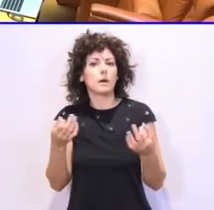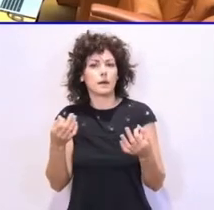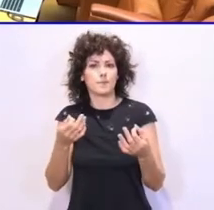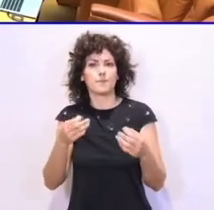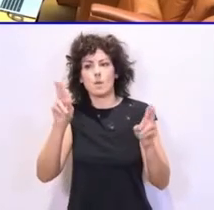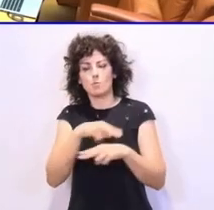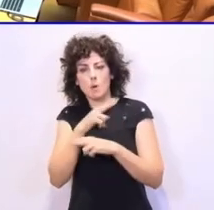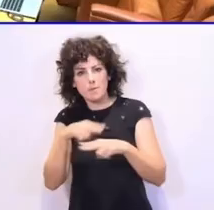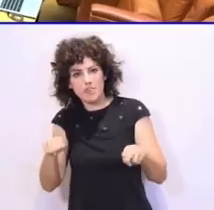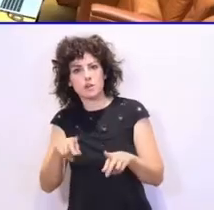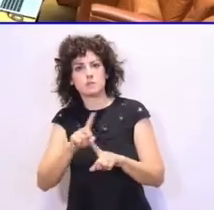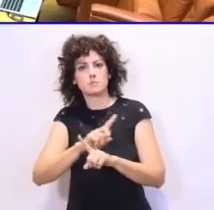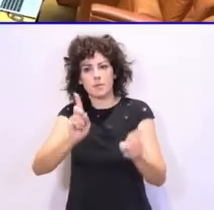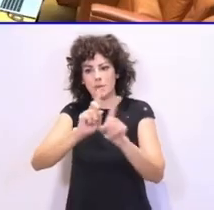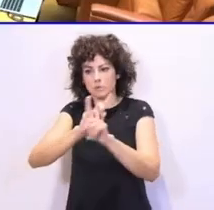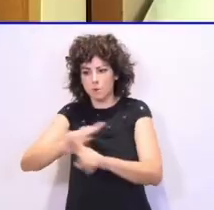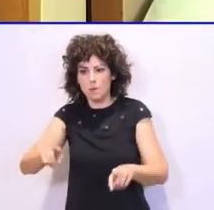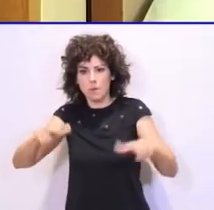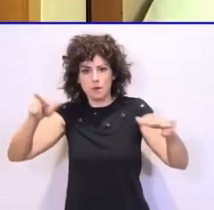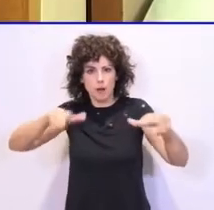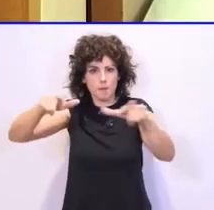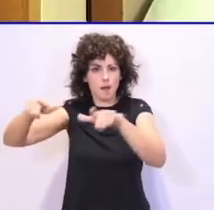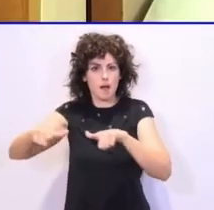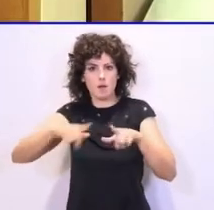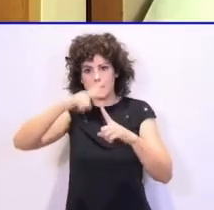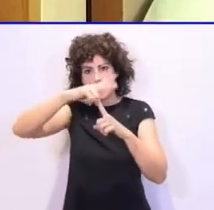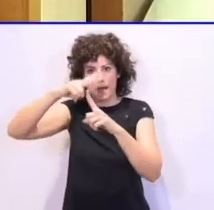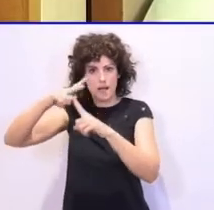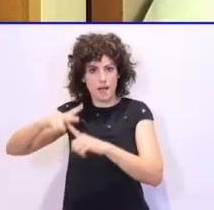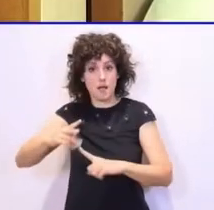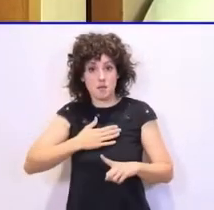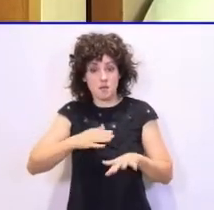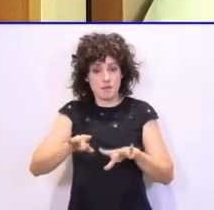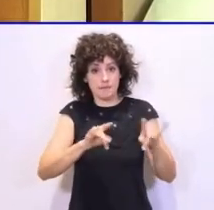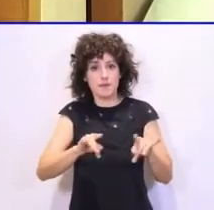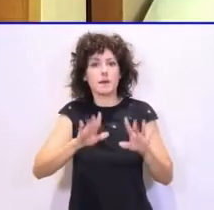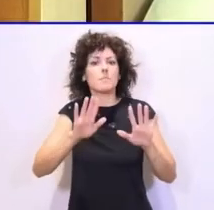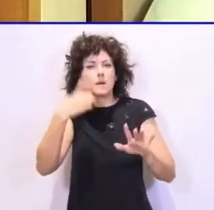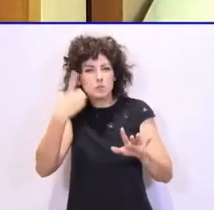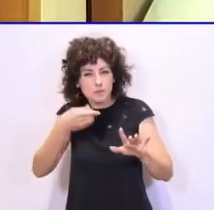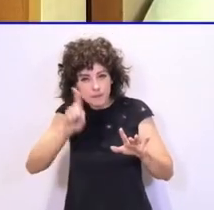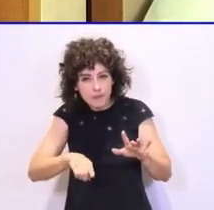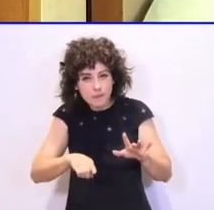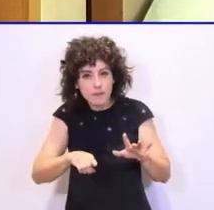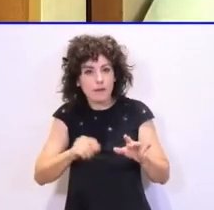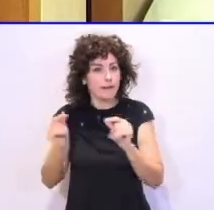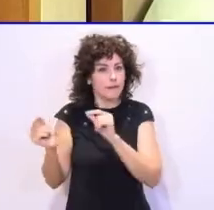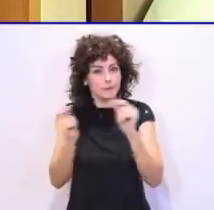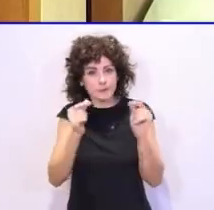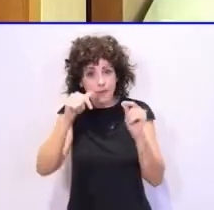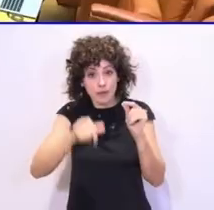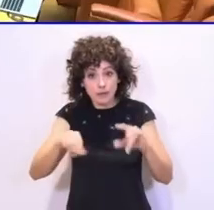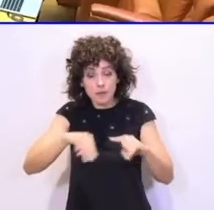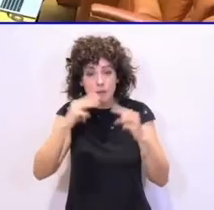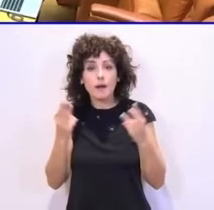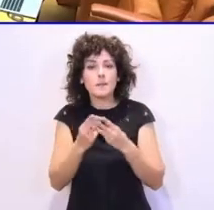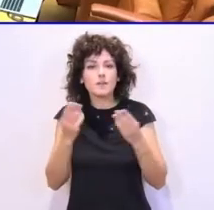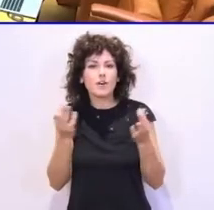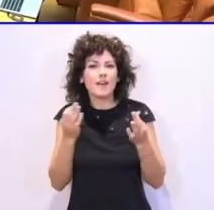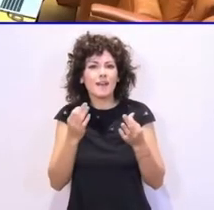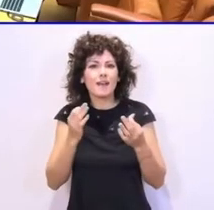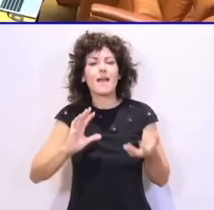de instalación de estos megapar ques eólicos y fotovoltaicos en nuestra tierra pero sabe también que debatimos en este parlamento una ley de